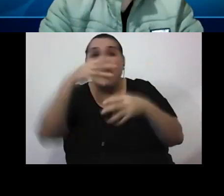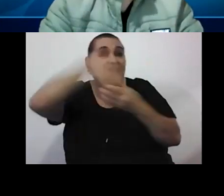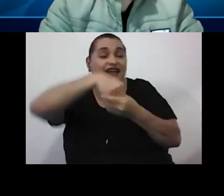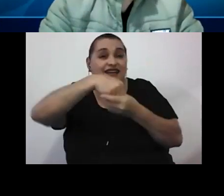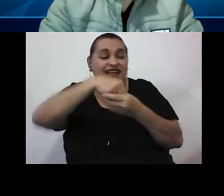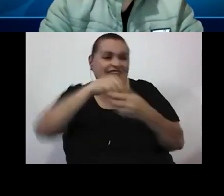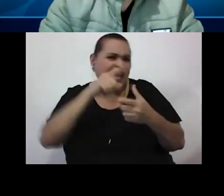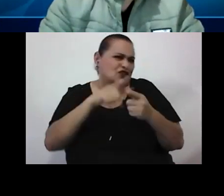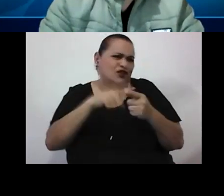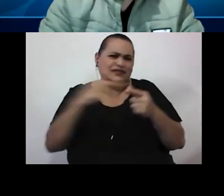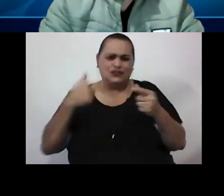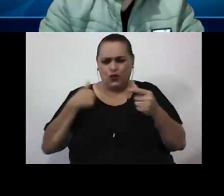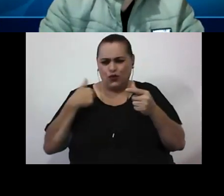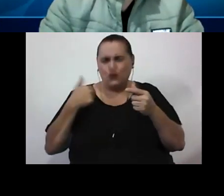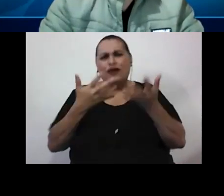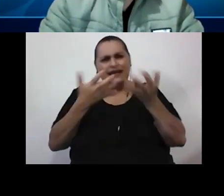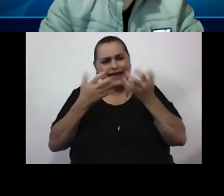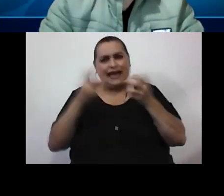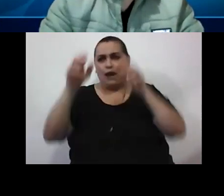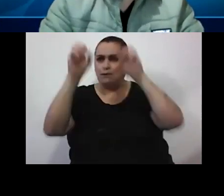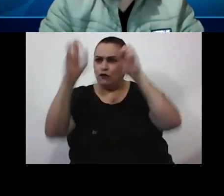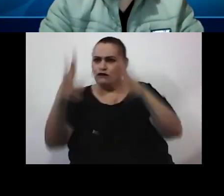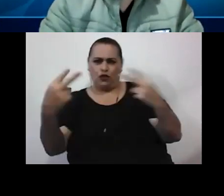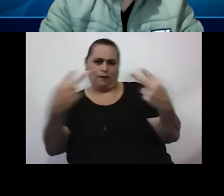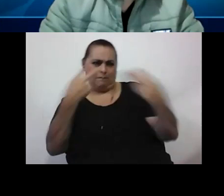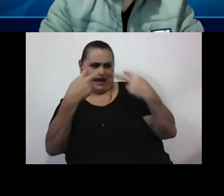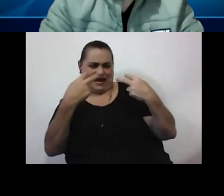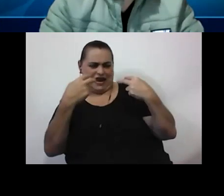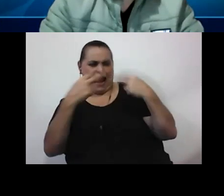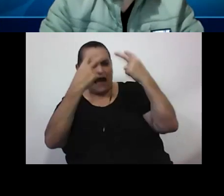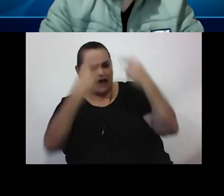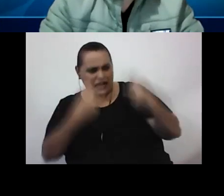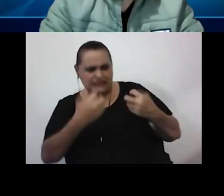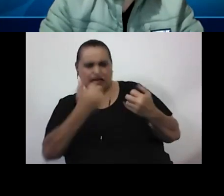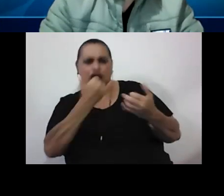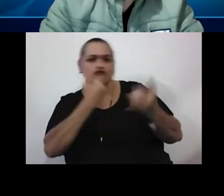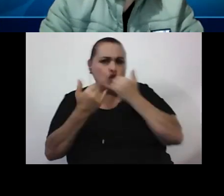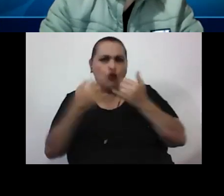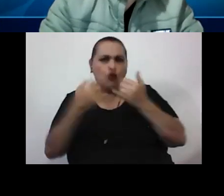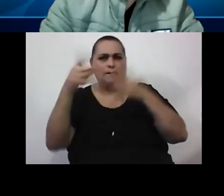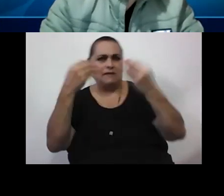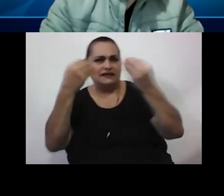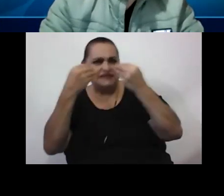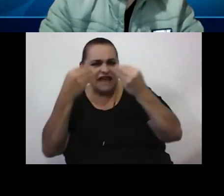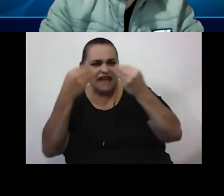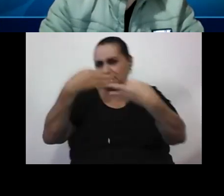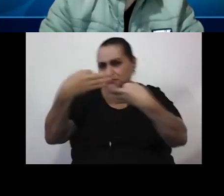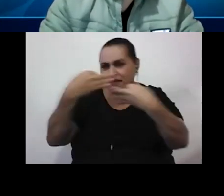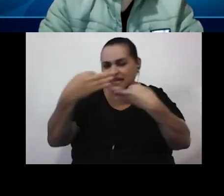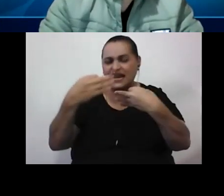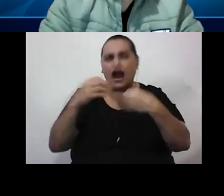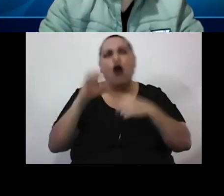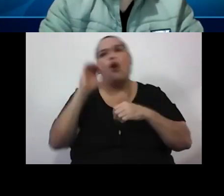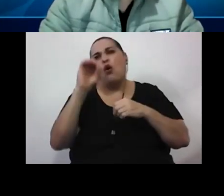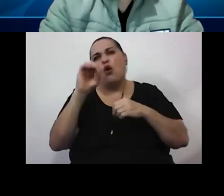complacer a un profesor si analiza con usted sus errores y le muestra cómo mejorar la próxima vez? ¿O le